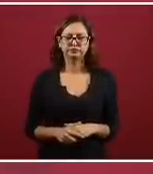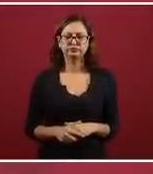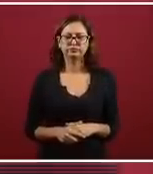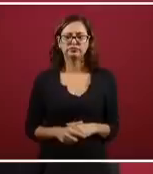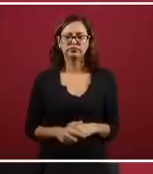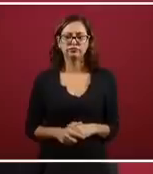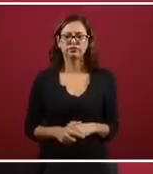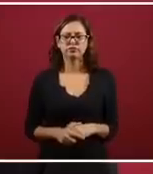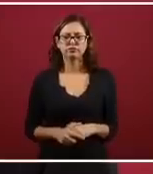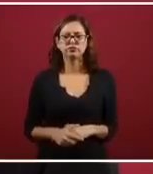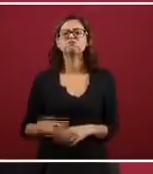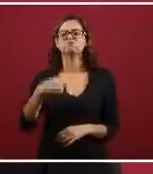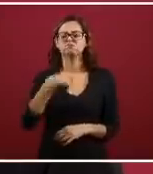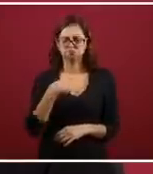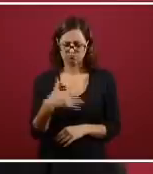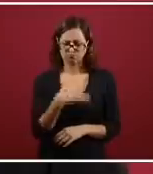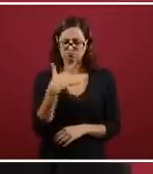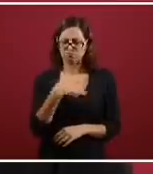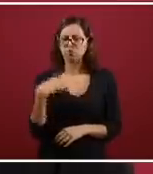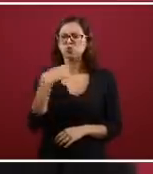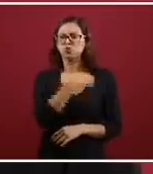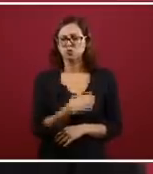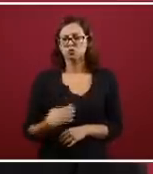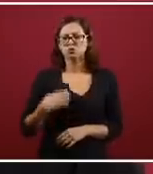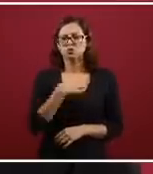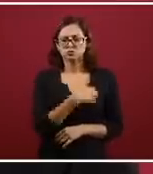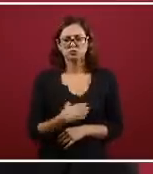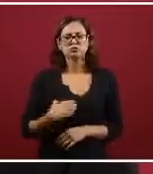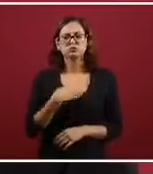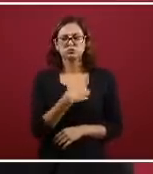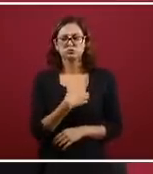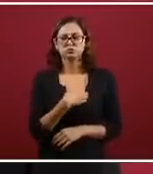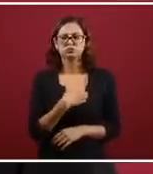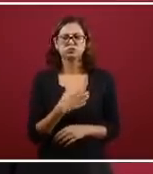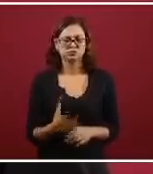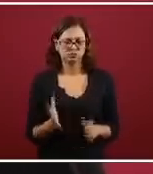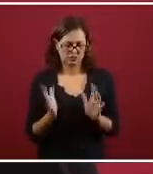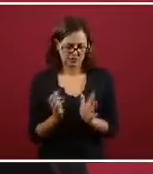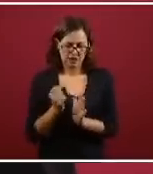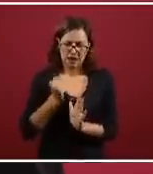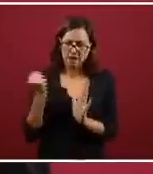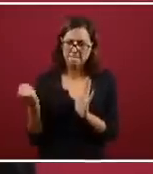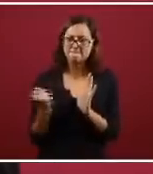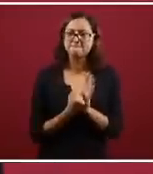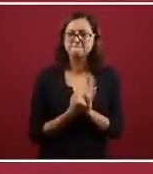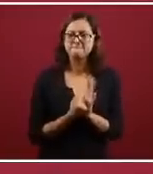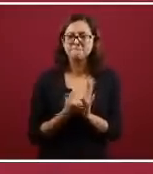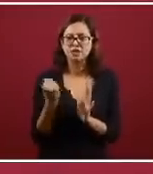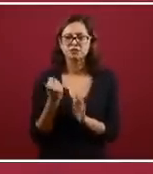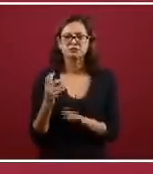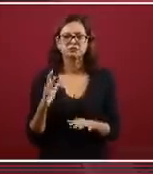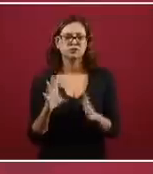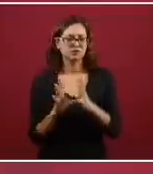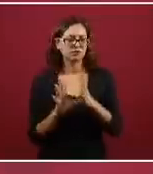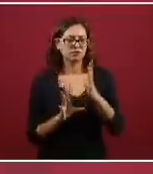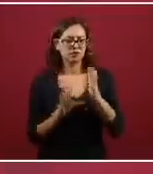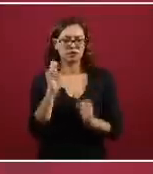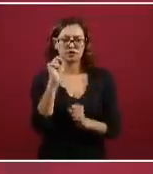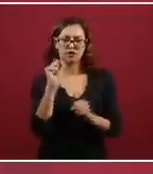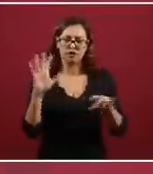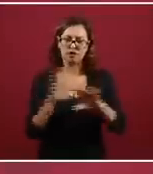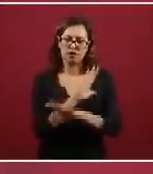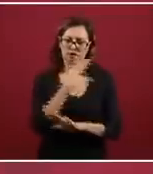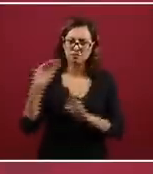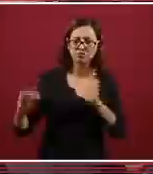yo celebro mucho que se haya aprobado la reforma a la Constitución,